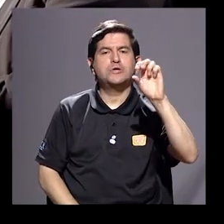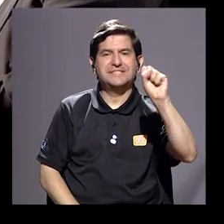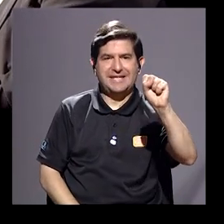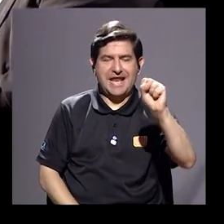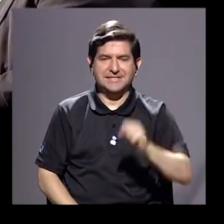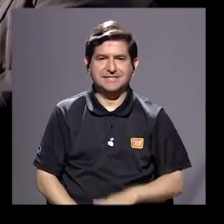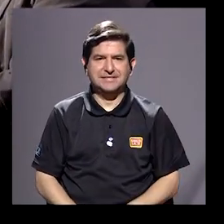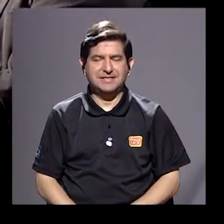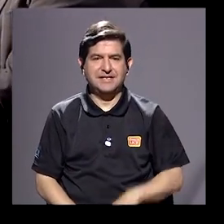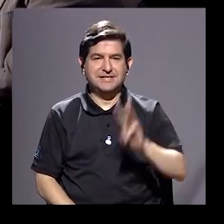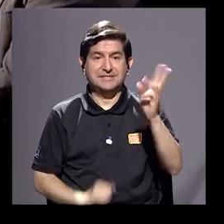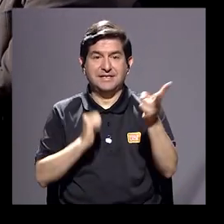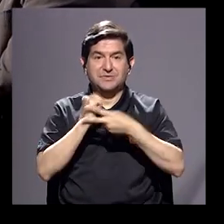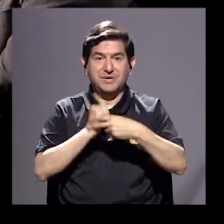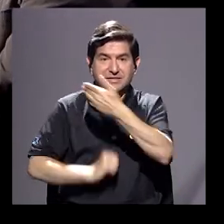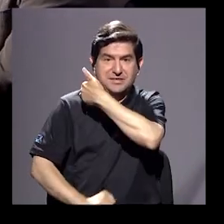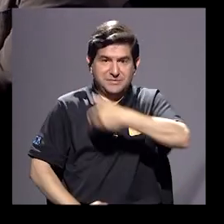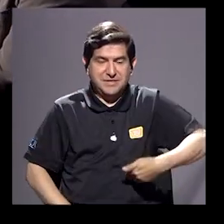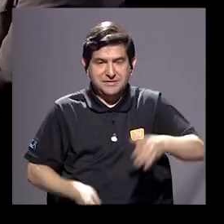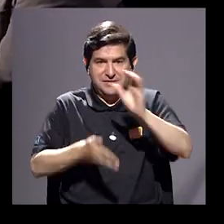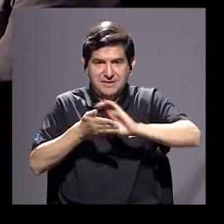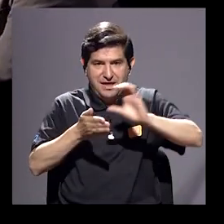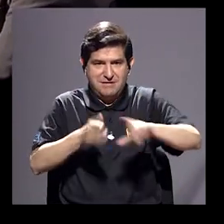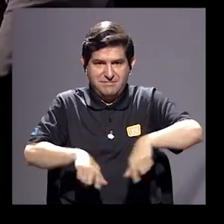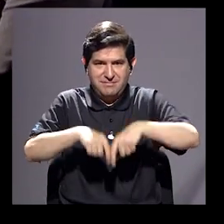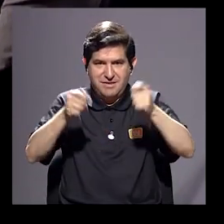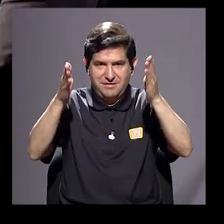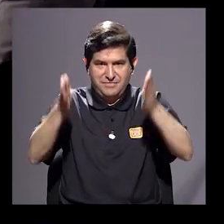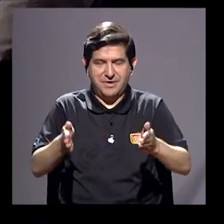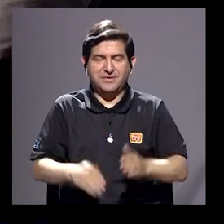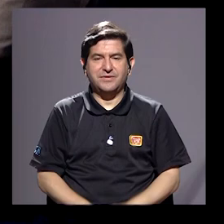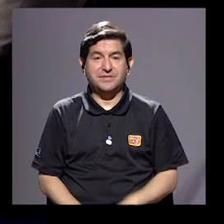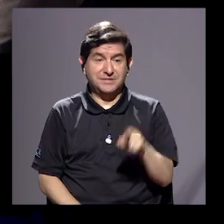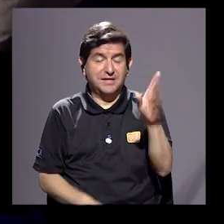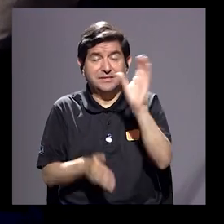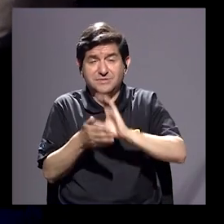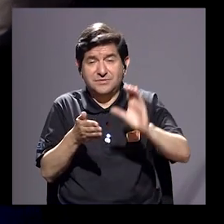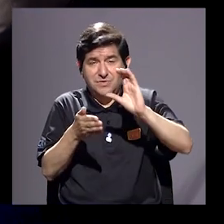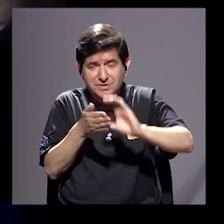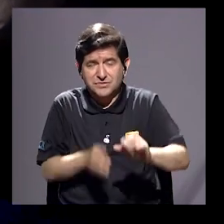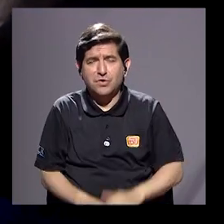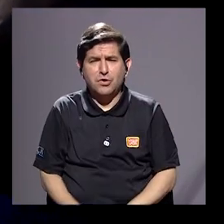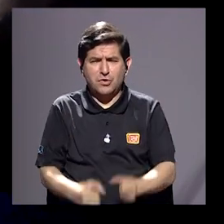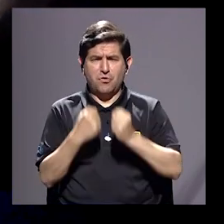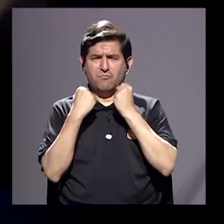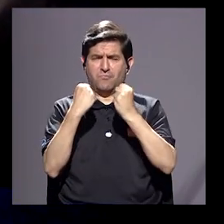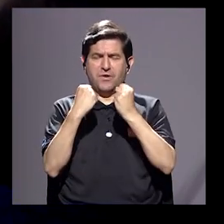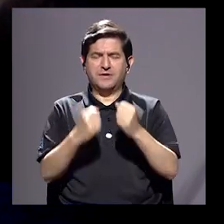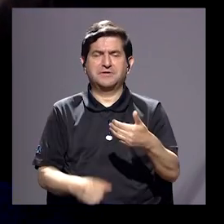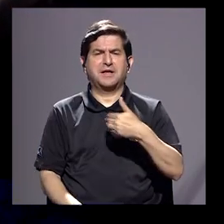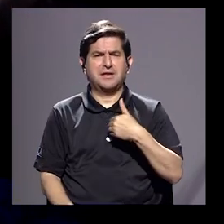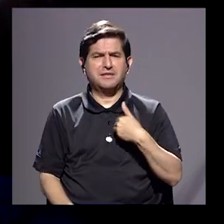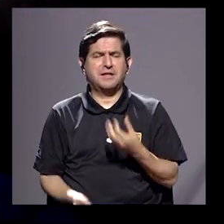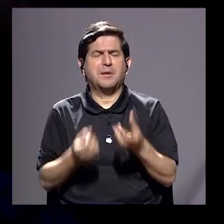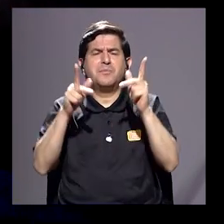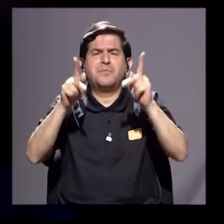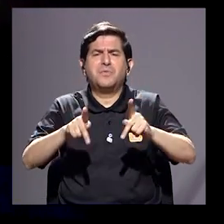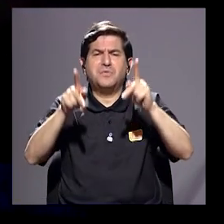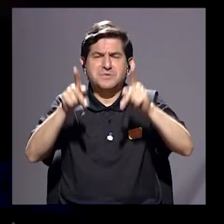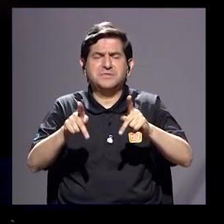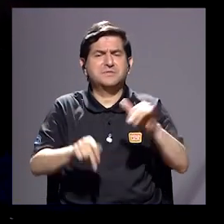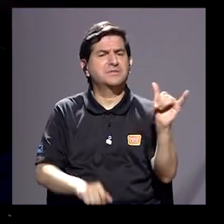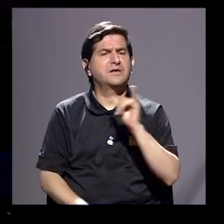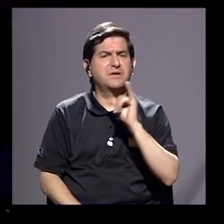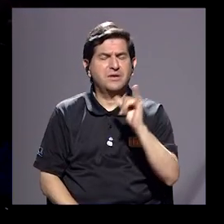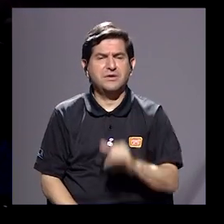el 6 veces presidente del colegio de periodistas cuando este colegio estaba muy robusto y que tenía mucha gente que